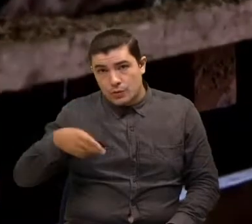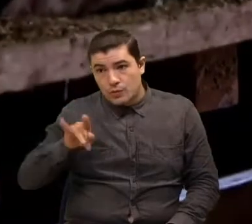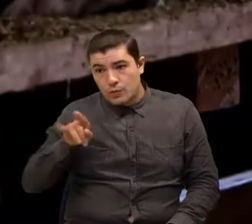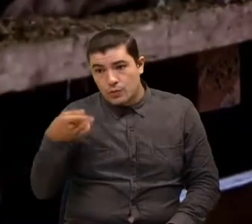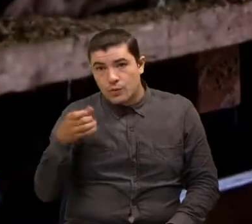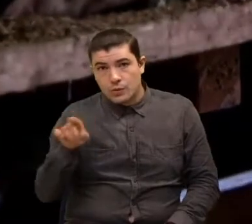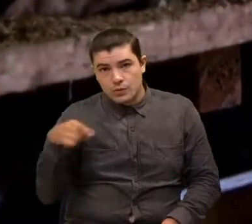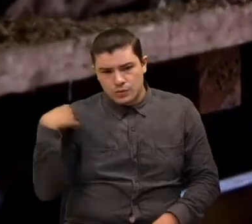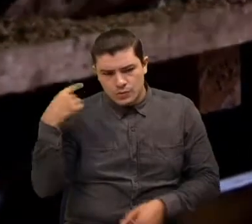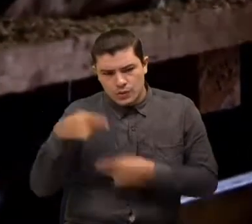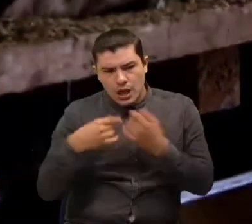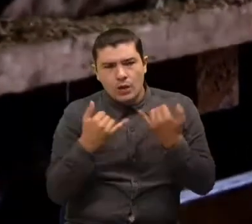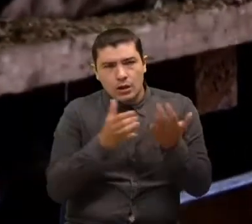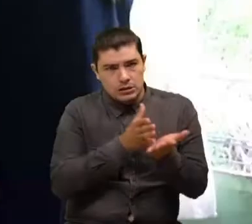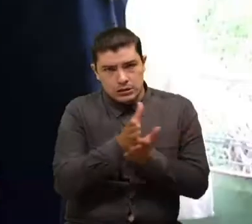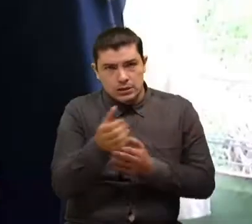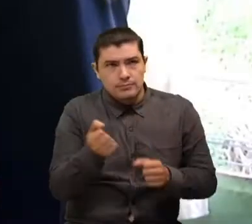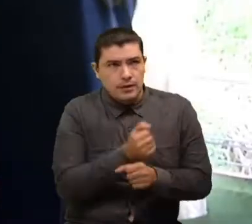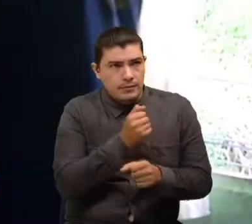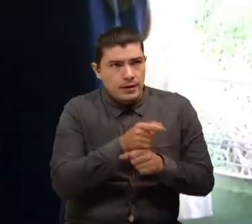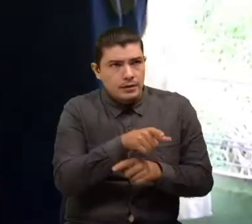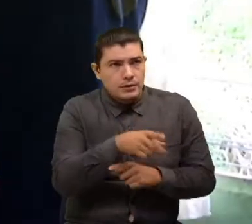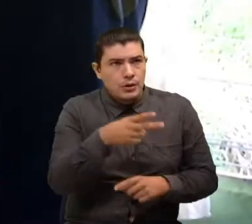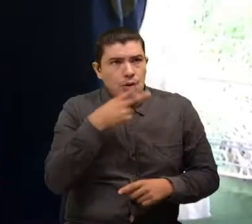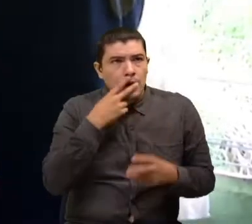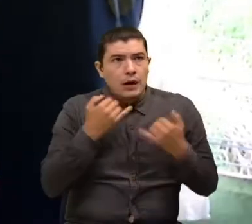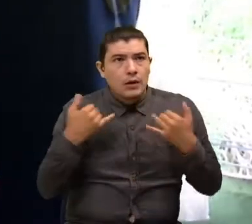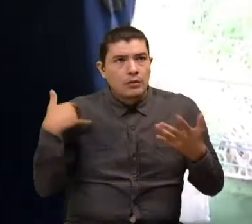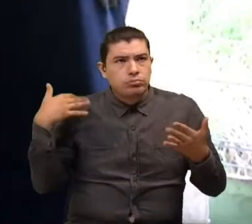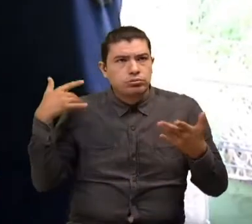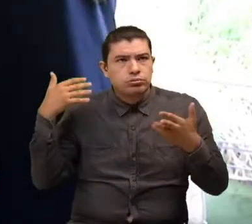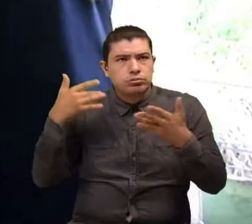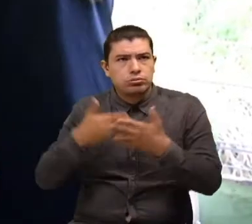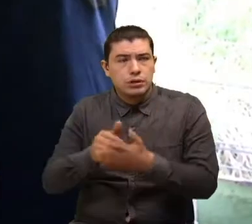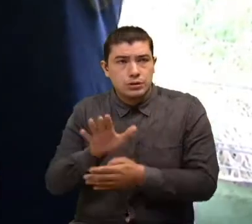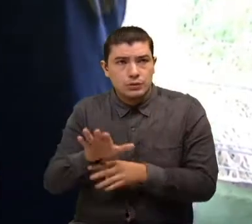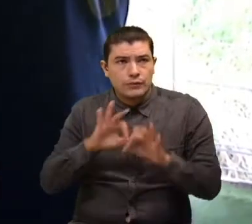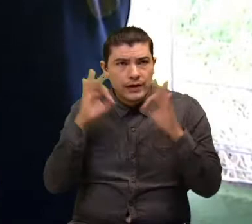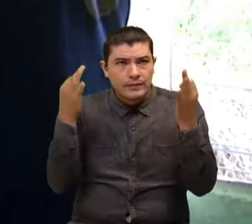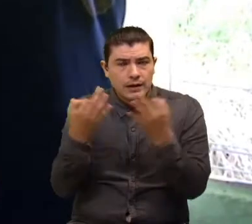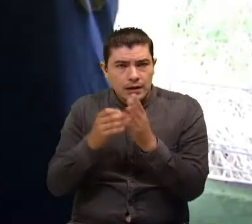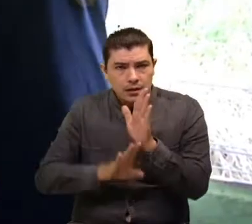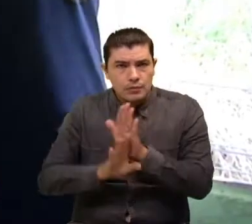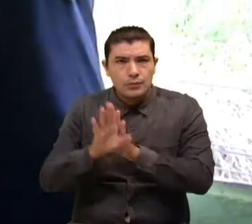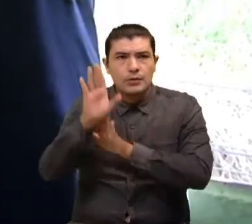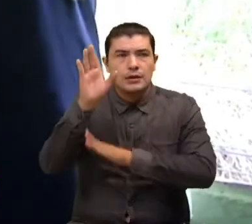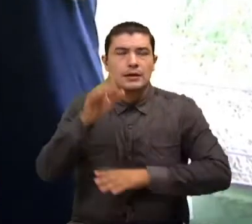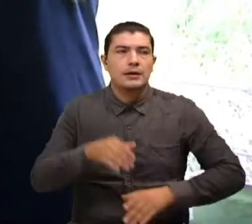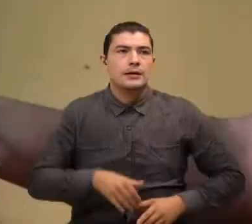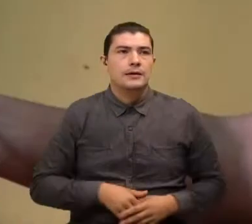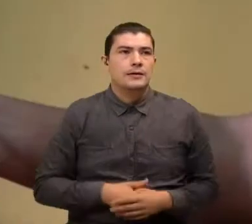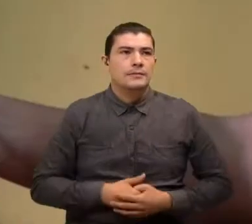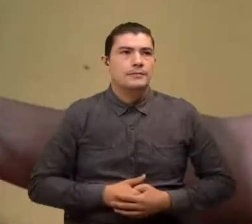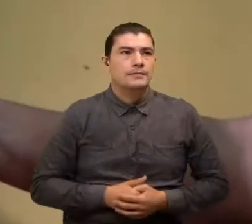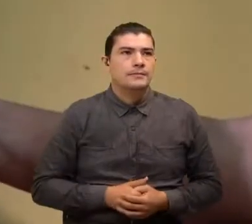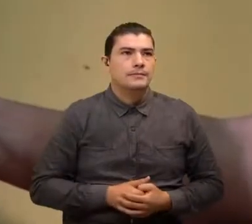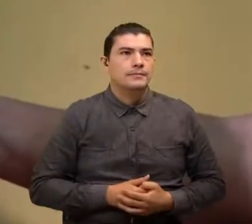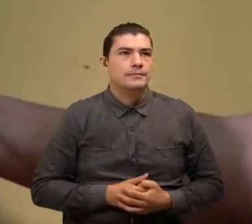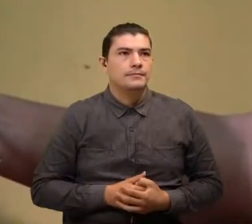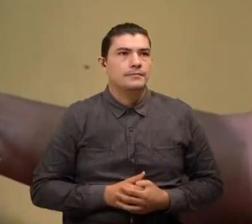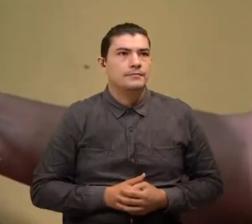tabaco, sobreviven de esta labor, con la cual han sacado adelante a su familia. Vivir de esto, pues, para